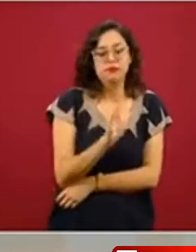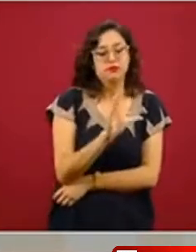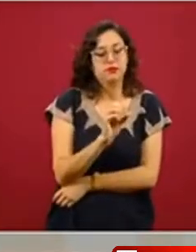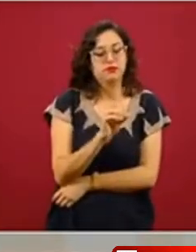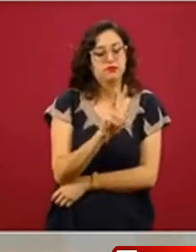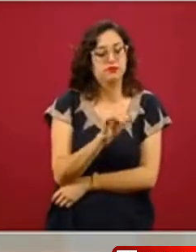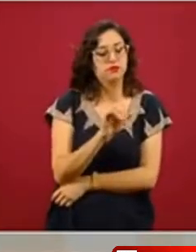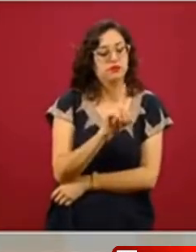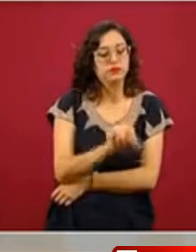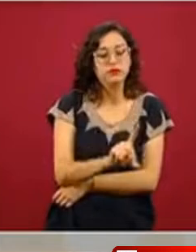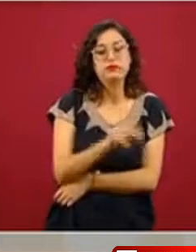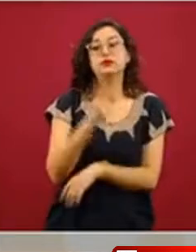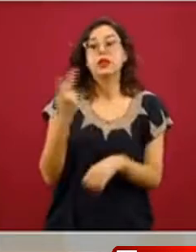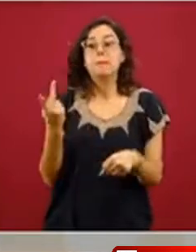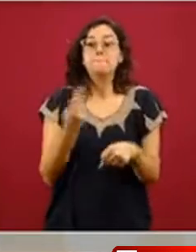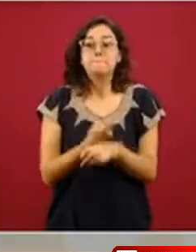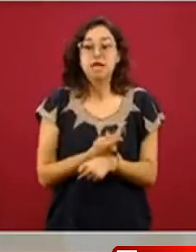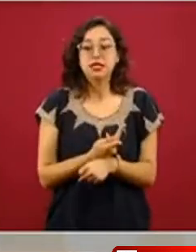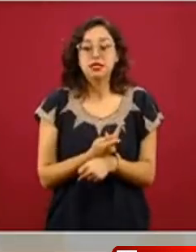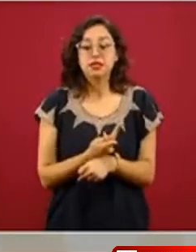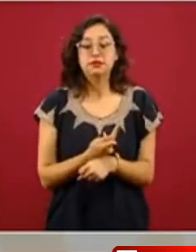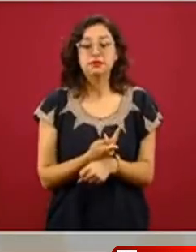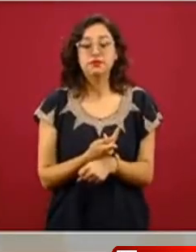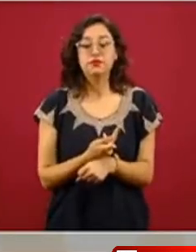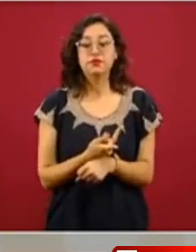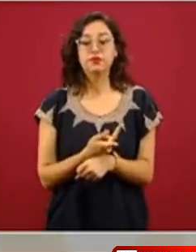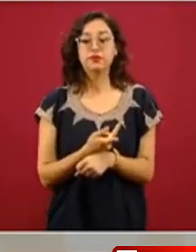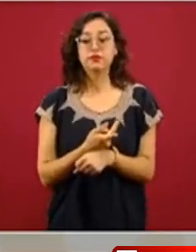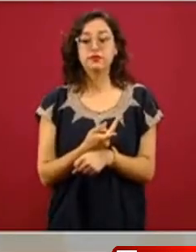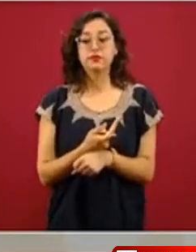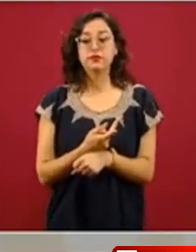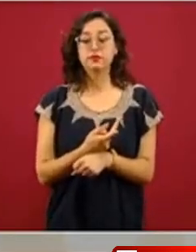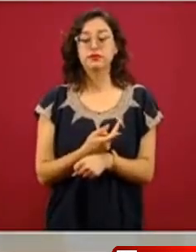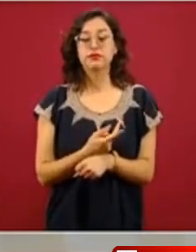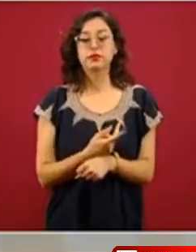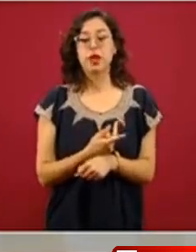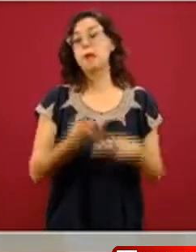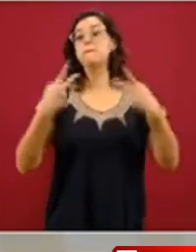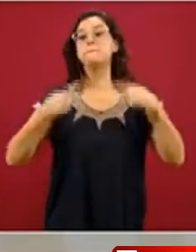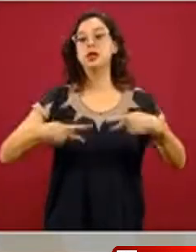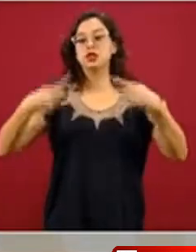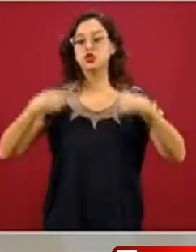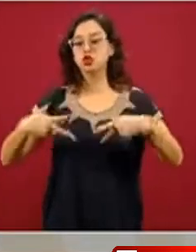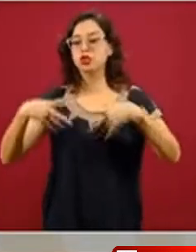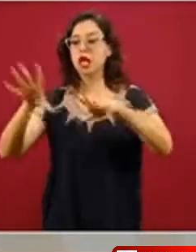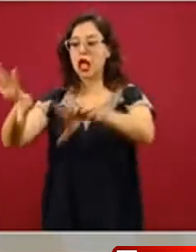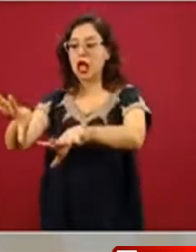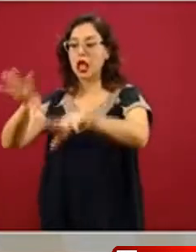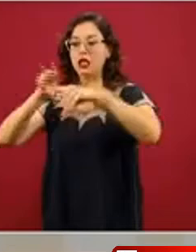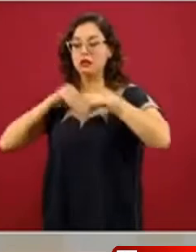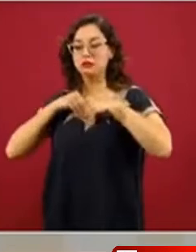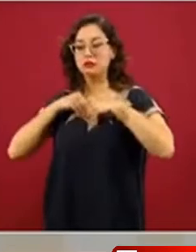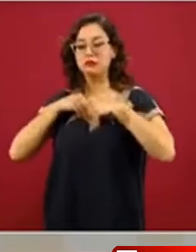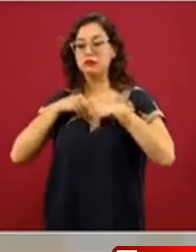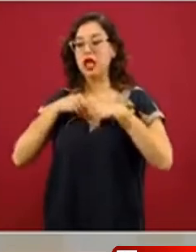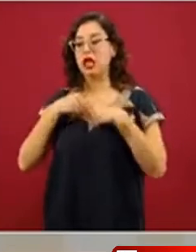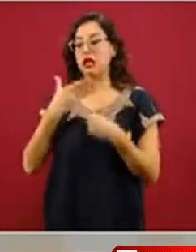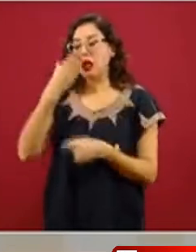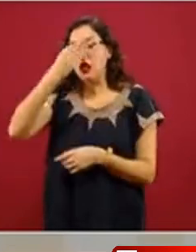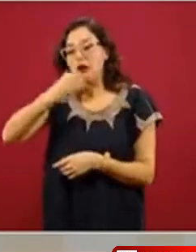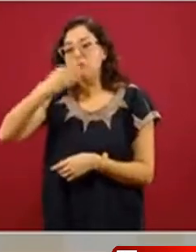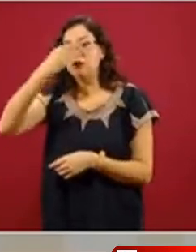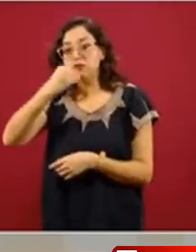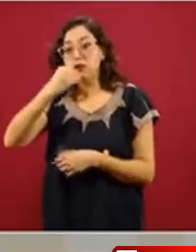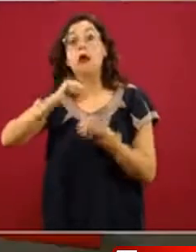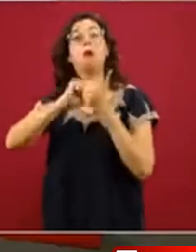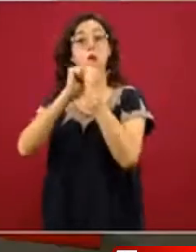COVID en el sentido de que una proporción de las personas infectadas por los virus influenza pueden